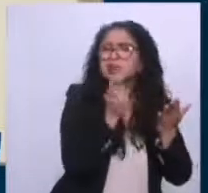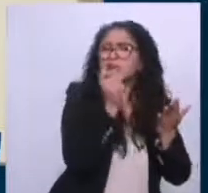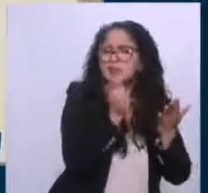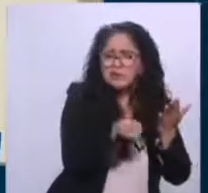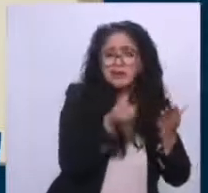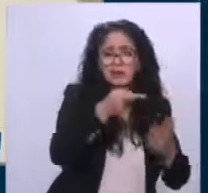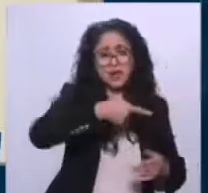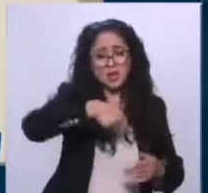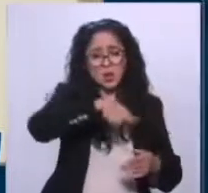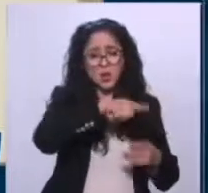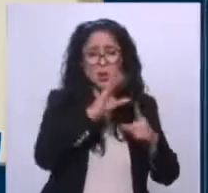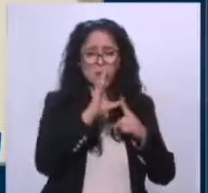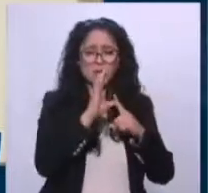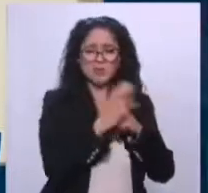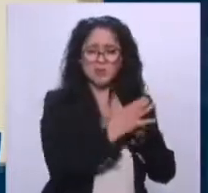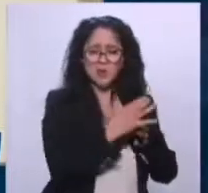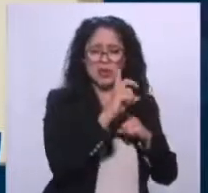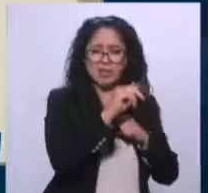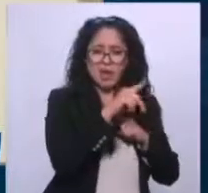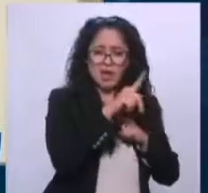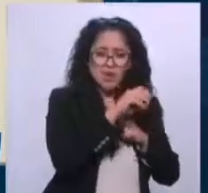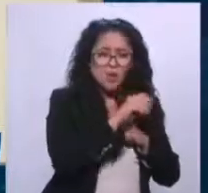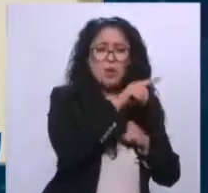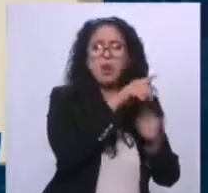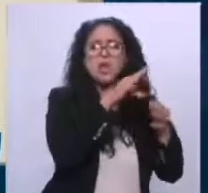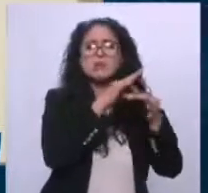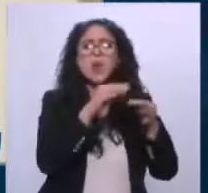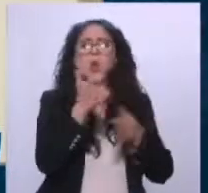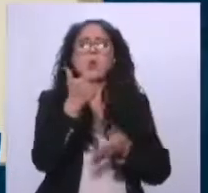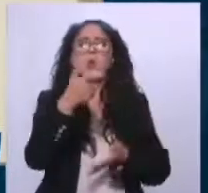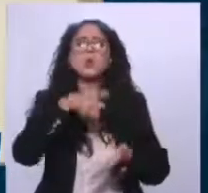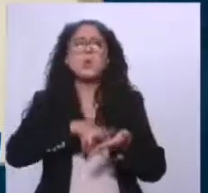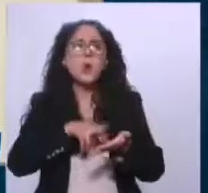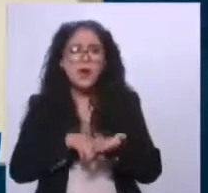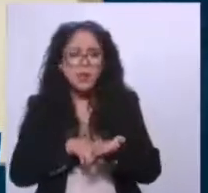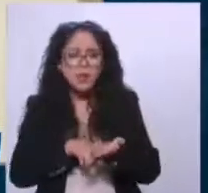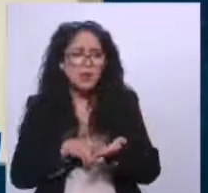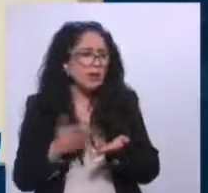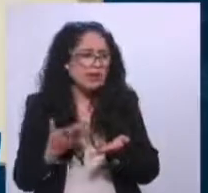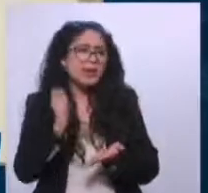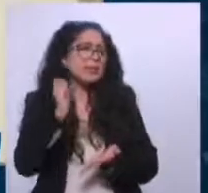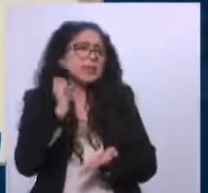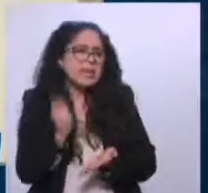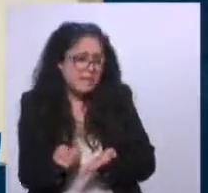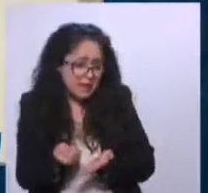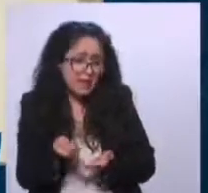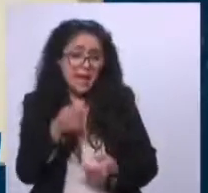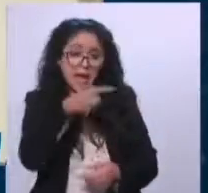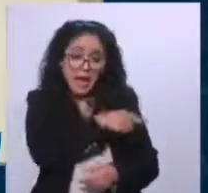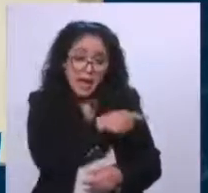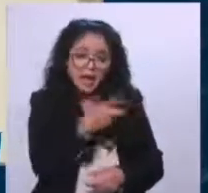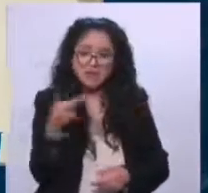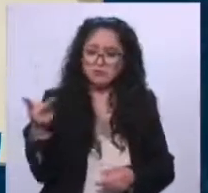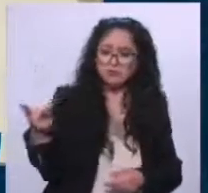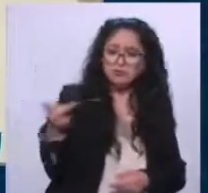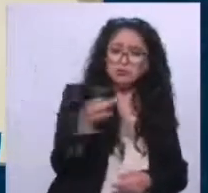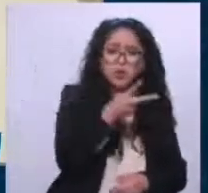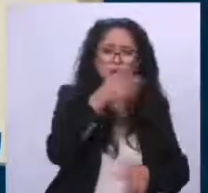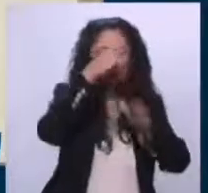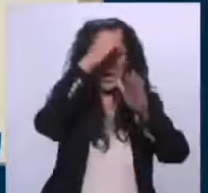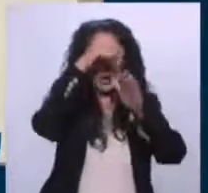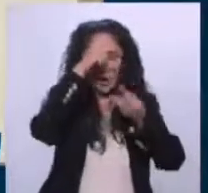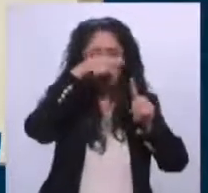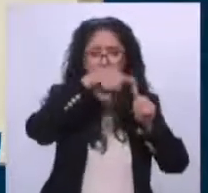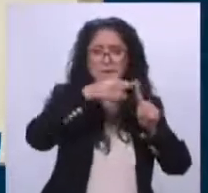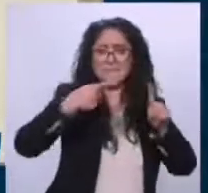comisión del delito. ¿Eso qué implica? Pues prácticamente implica que no existe un procedimiento como tal y existe una negociación entre el imputado y